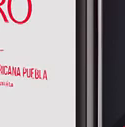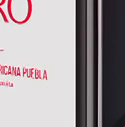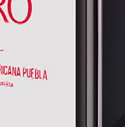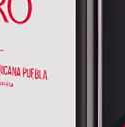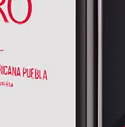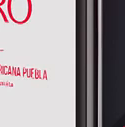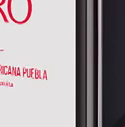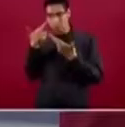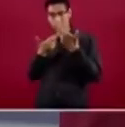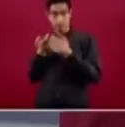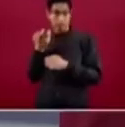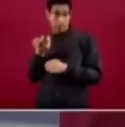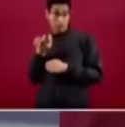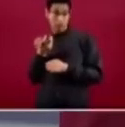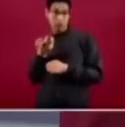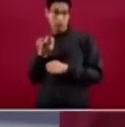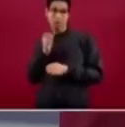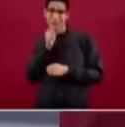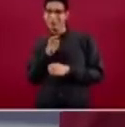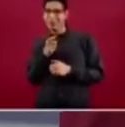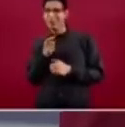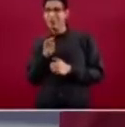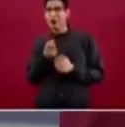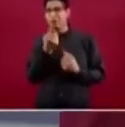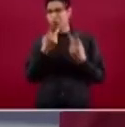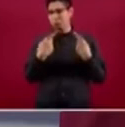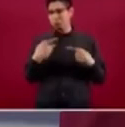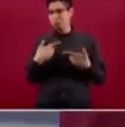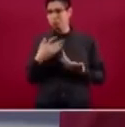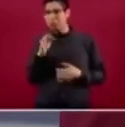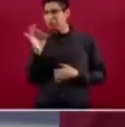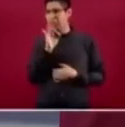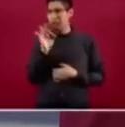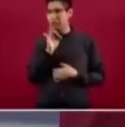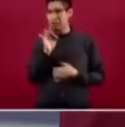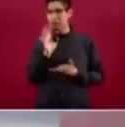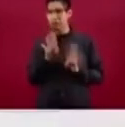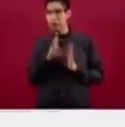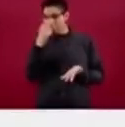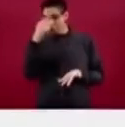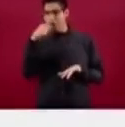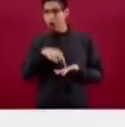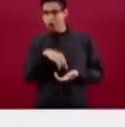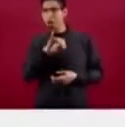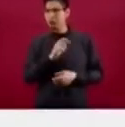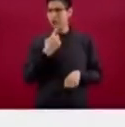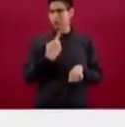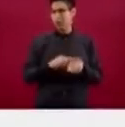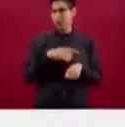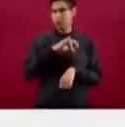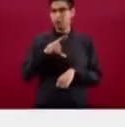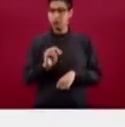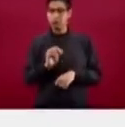el desempeño del gobierno. Ha tenido un desempeño incluso en términos de comunicacionales